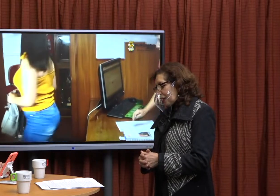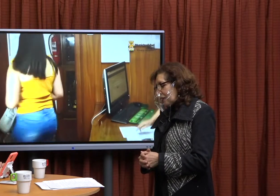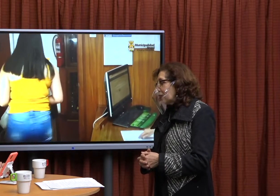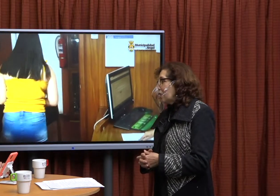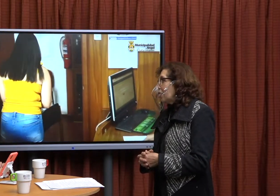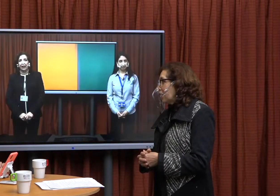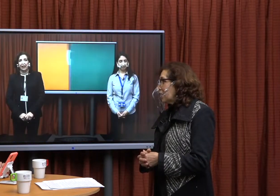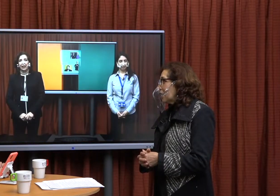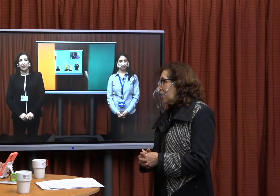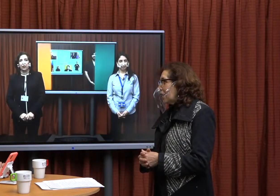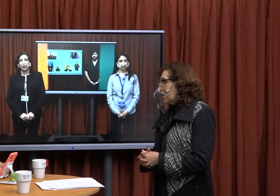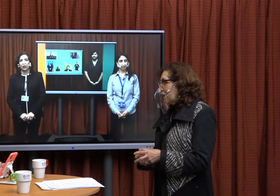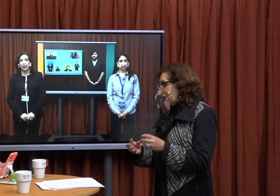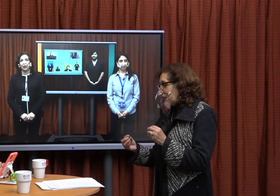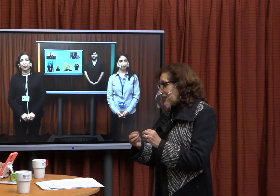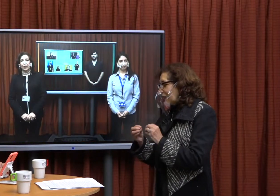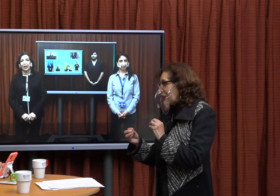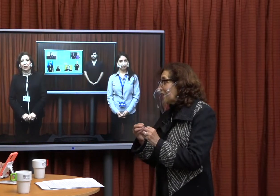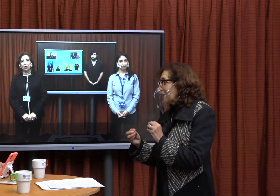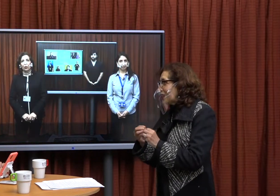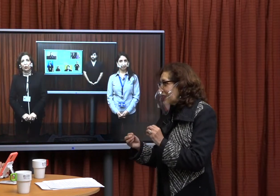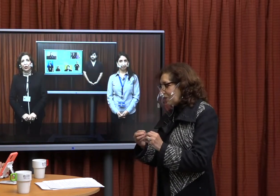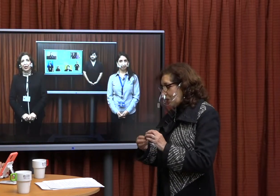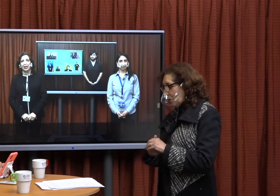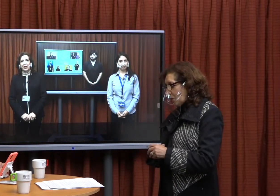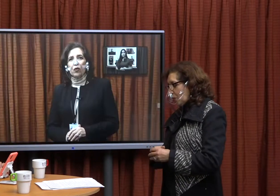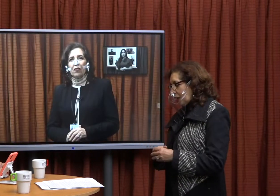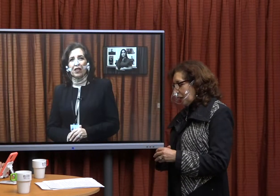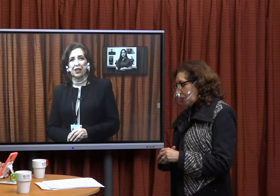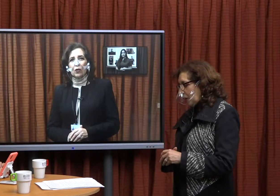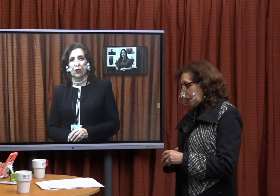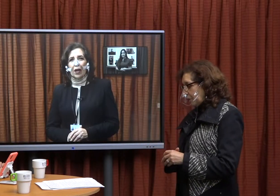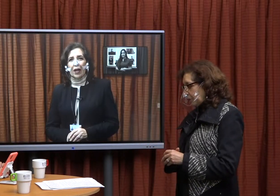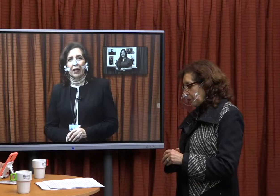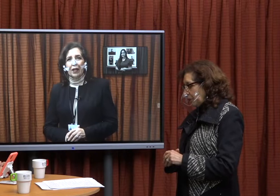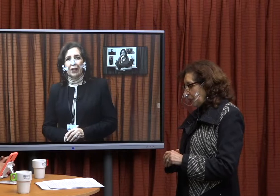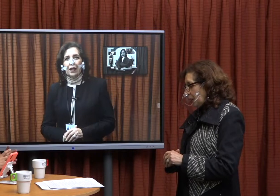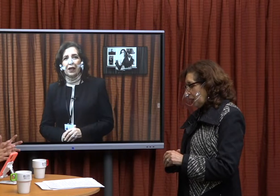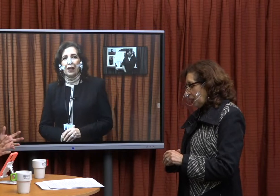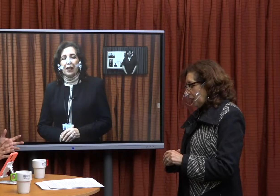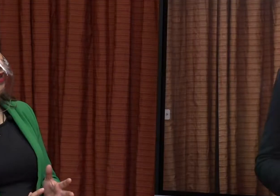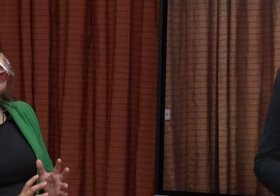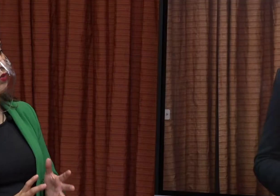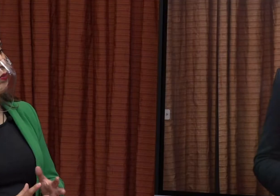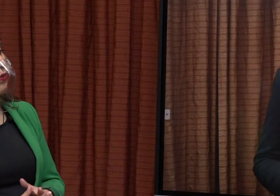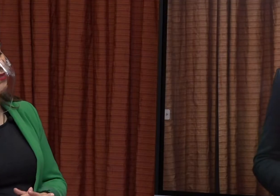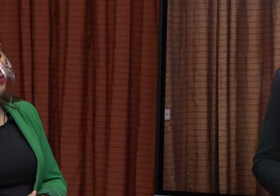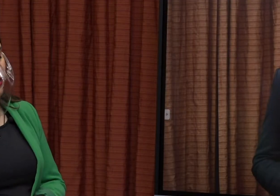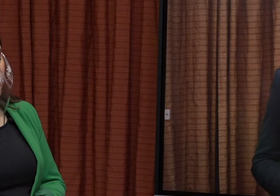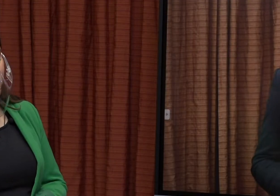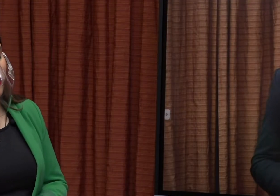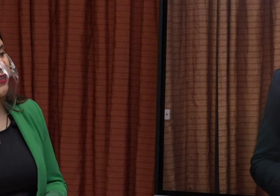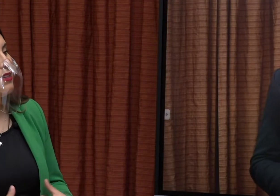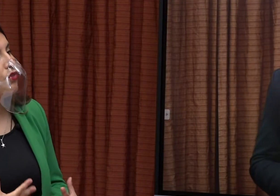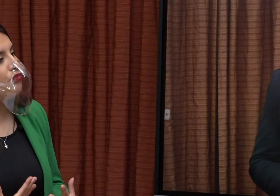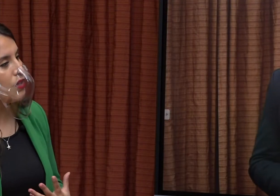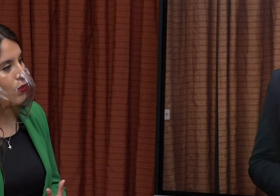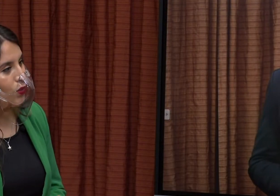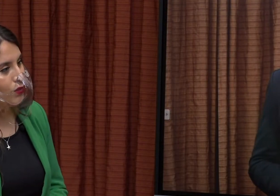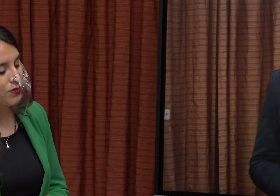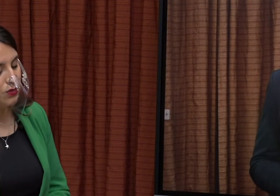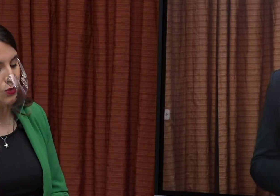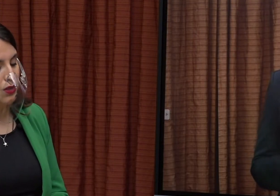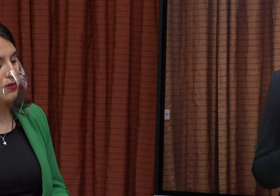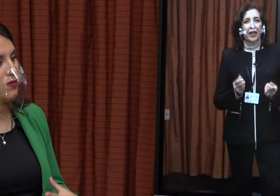súper agradecida de establecer ese vínculo con la escuela. Hablando un poco acerca de estos